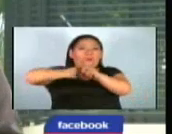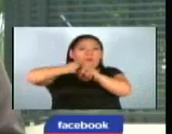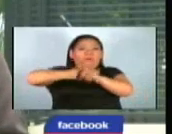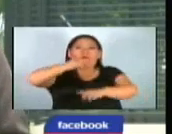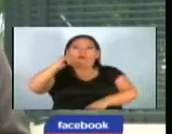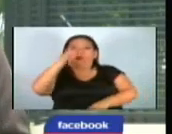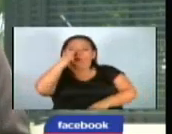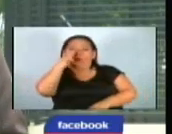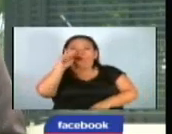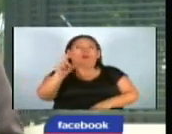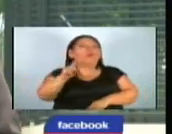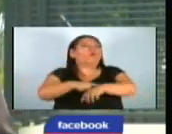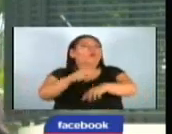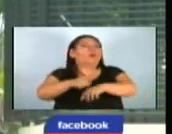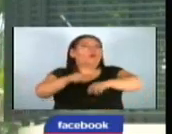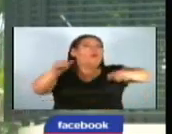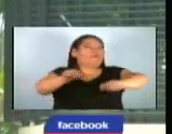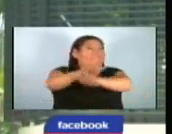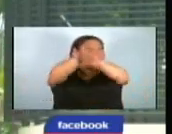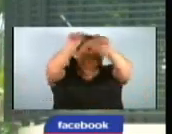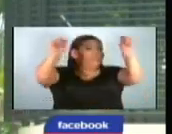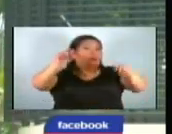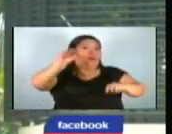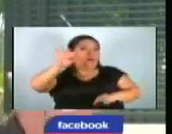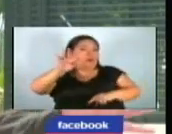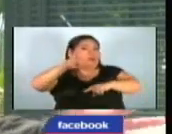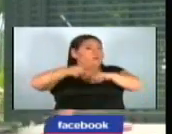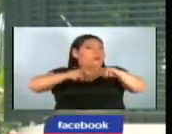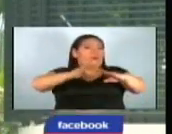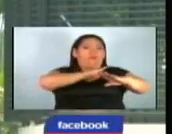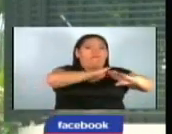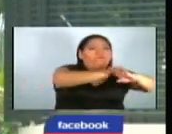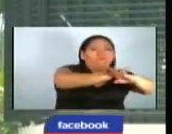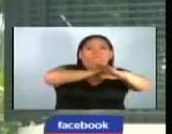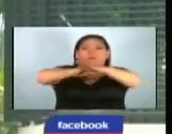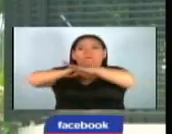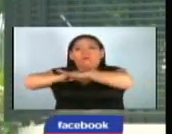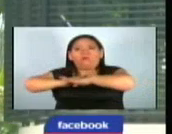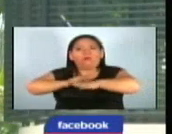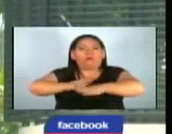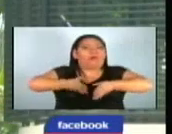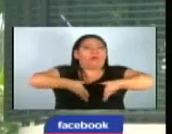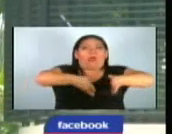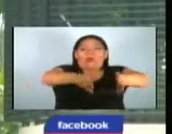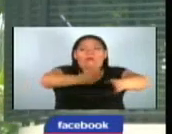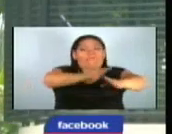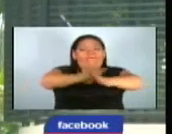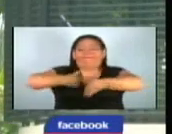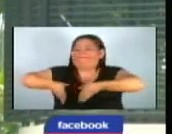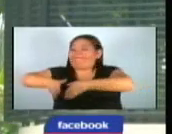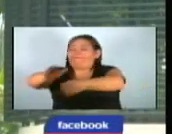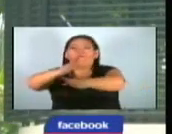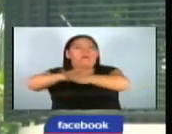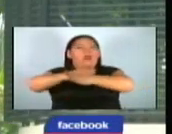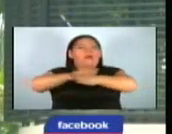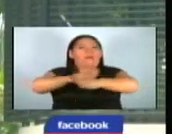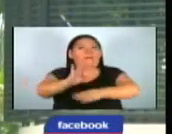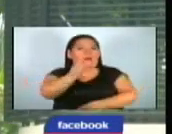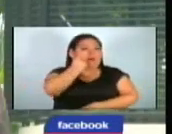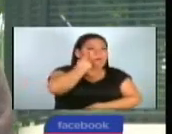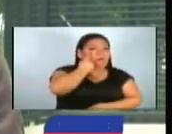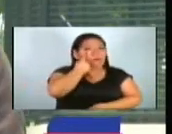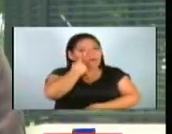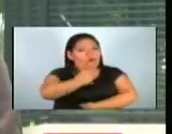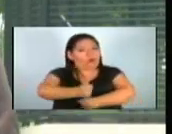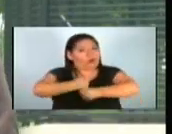de junio, eso de las cuatro y medio de la mañana, pues vamos a ampliar los diferentes cierres para poder garantizar que el